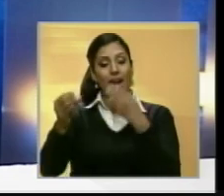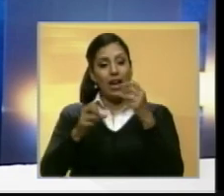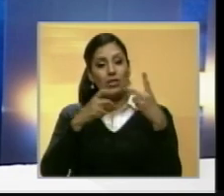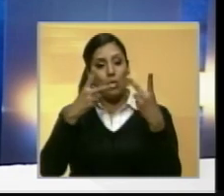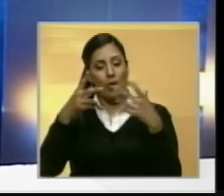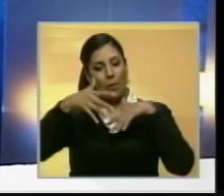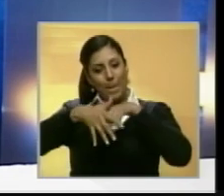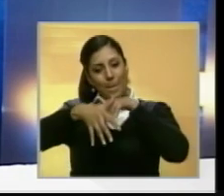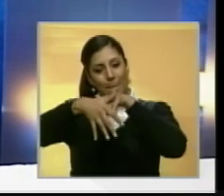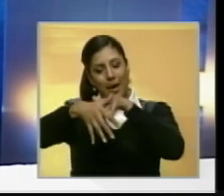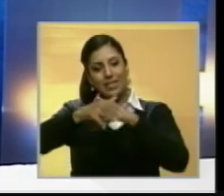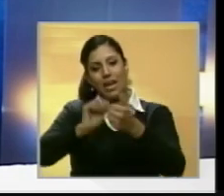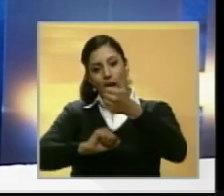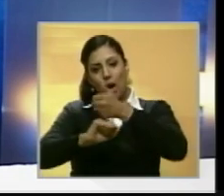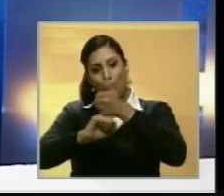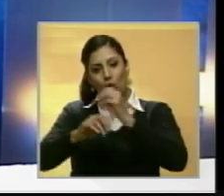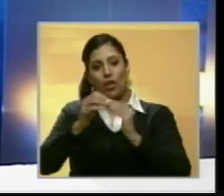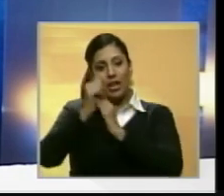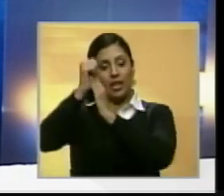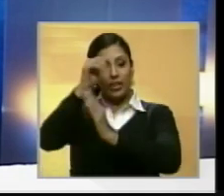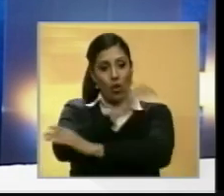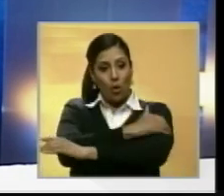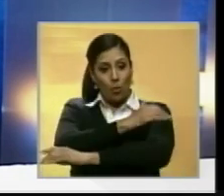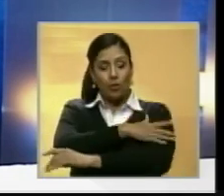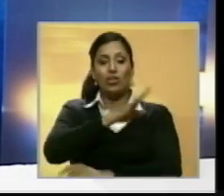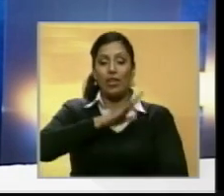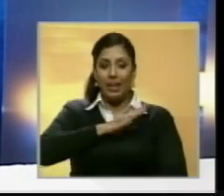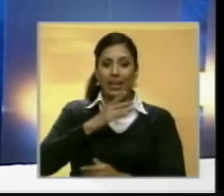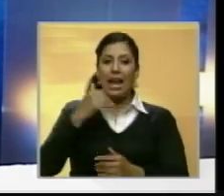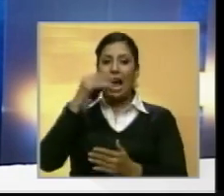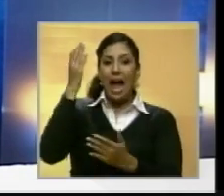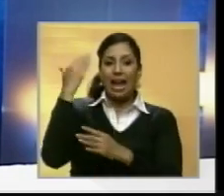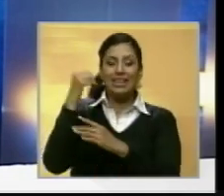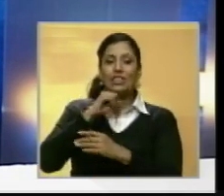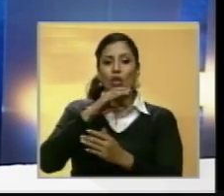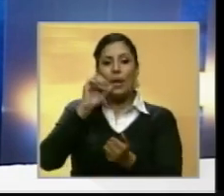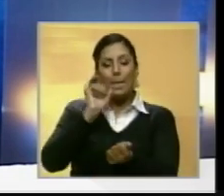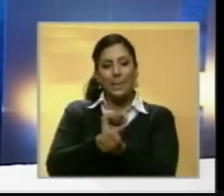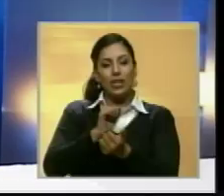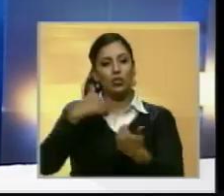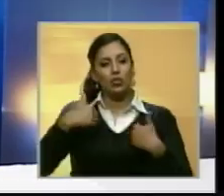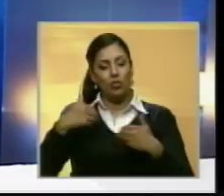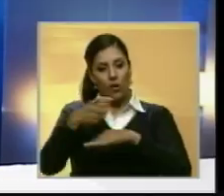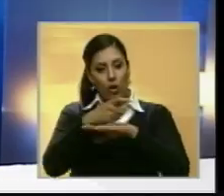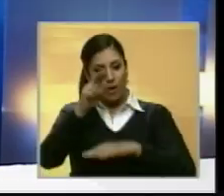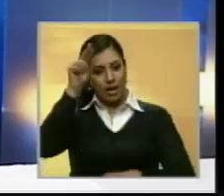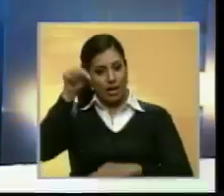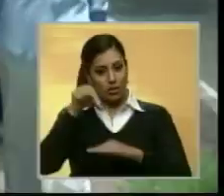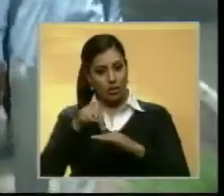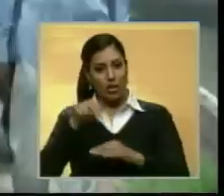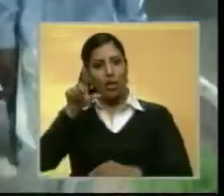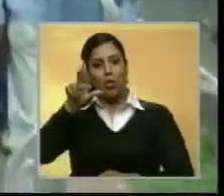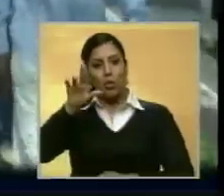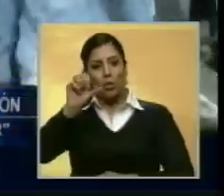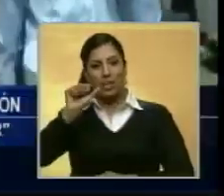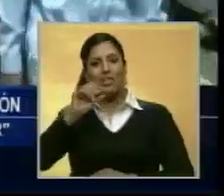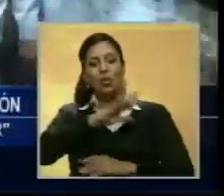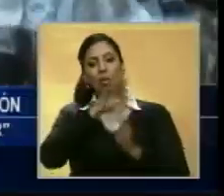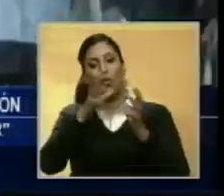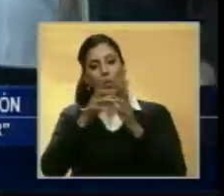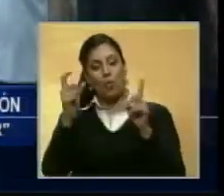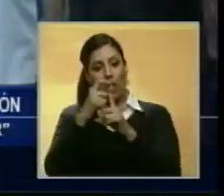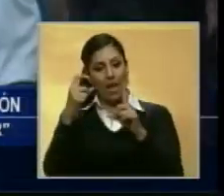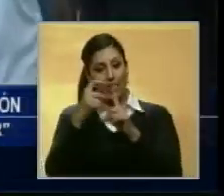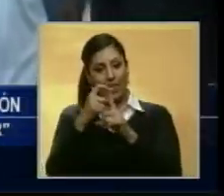una concentración en respaldo a los líderes opositores que están o estuvieron presos, víctimas del gobierno nacional. Luis Eduardo Martínez, dirigente de